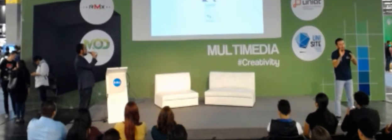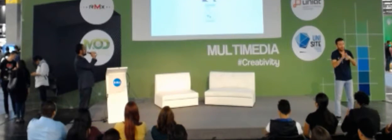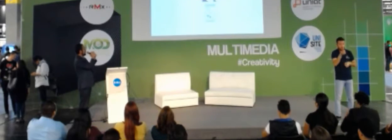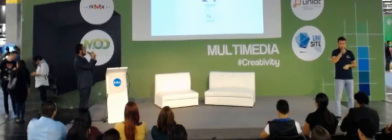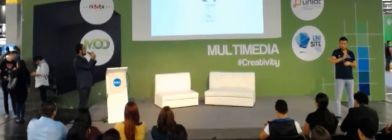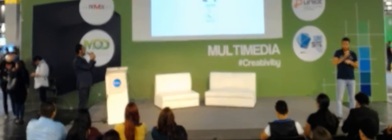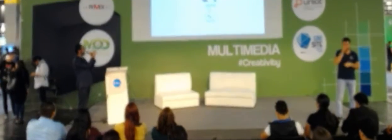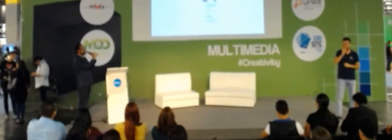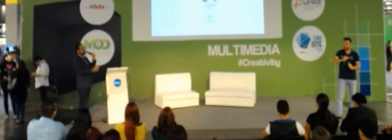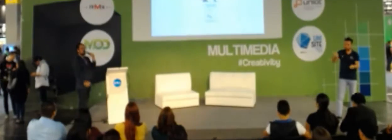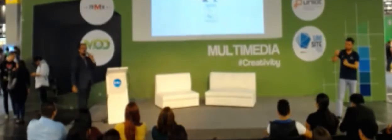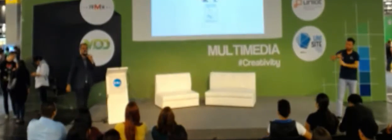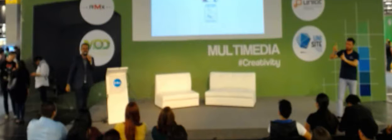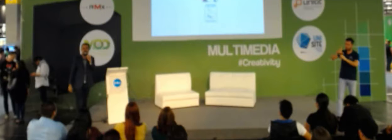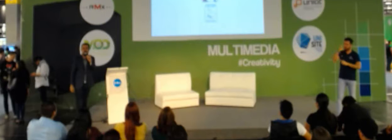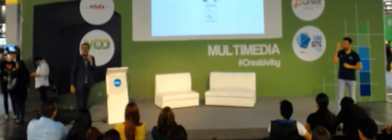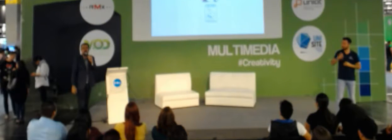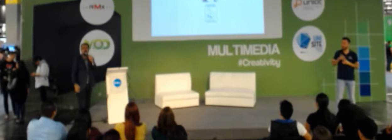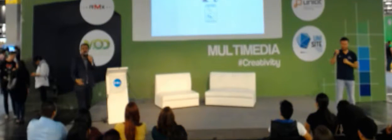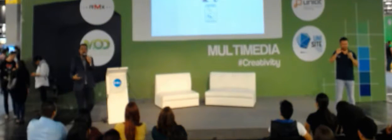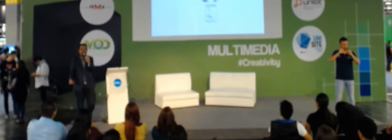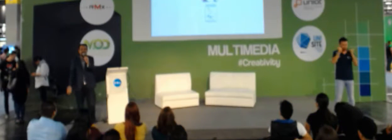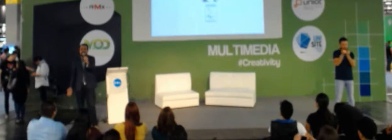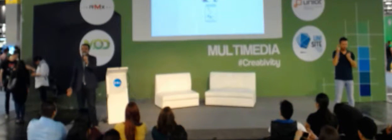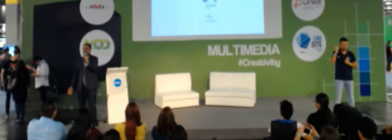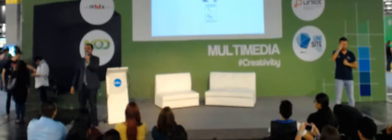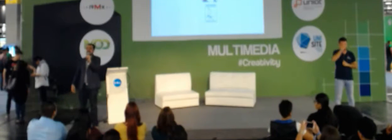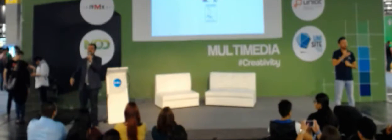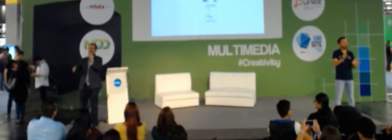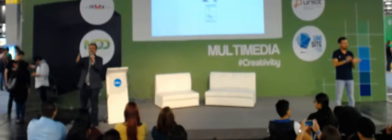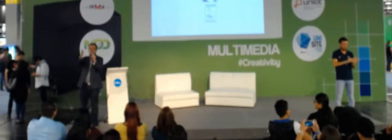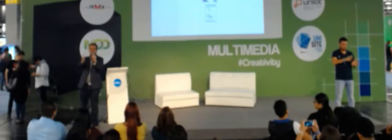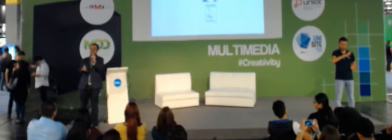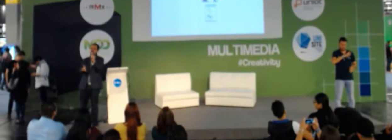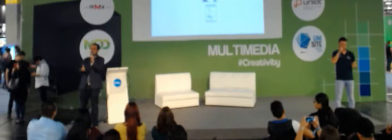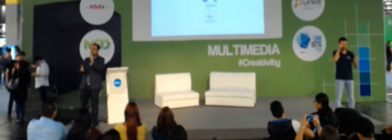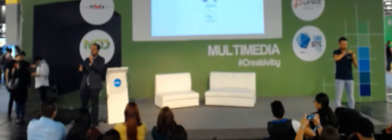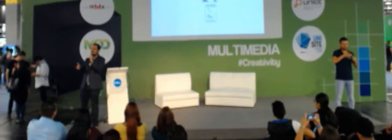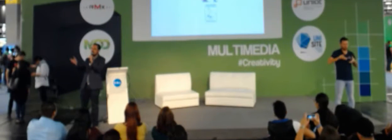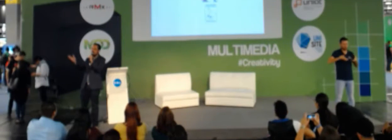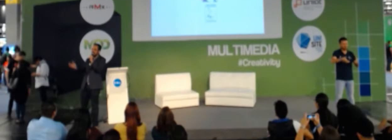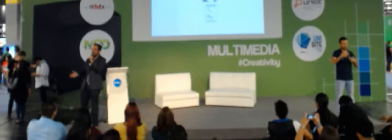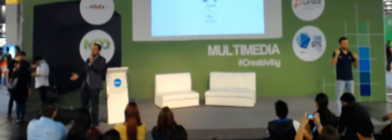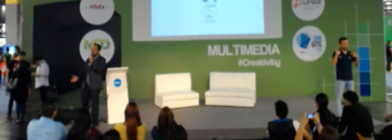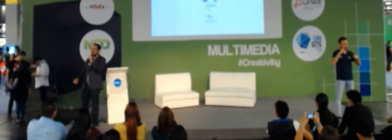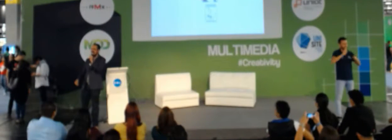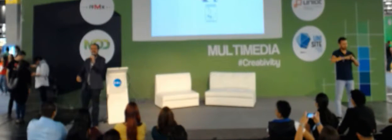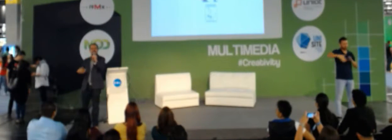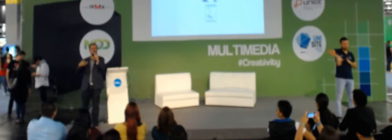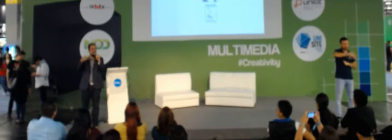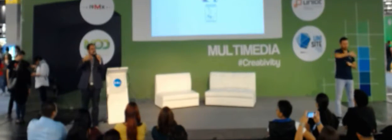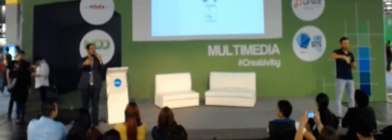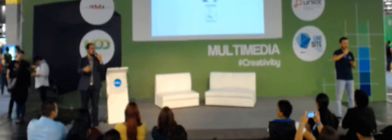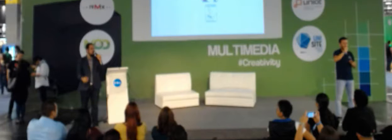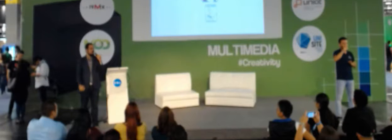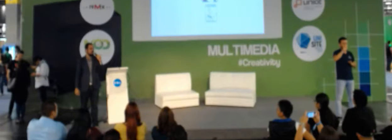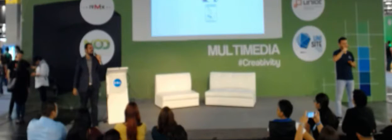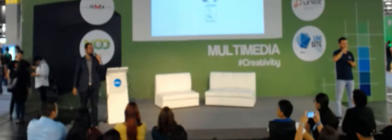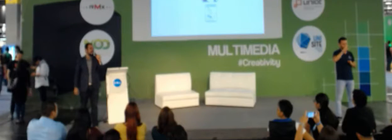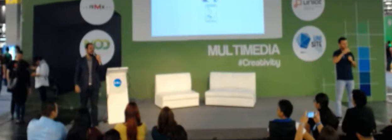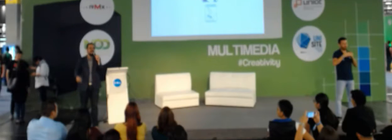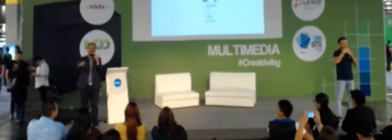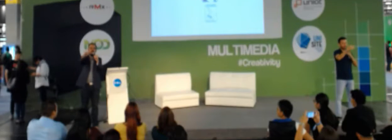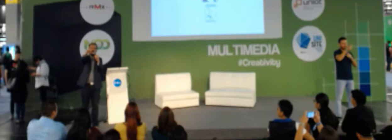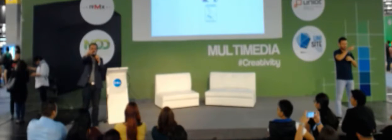favor. Esta es la asociación que les digo, todavía existe. Está en Avenida de los Maestros y Avenida Alcalde, enfrente del CUCSH